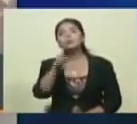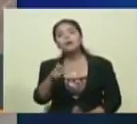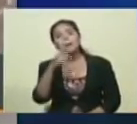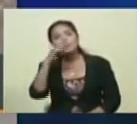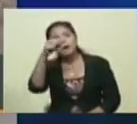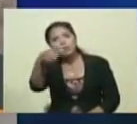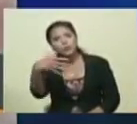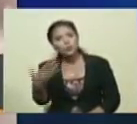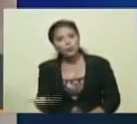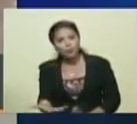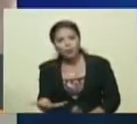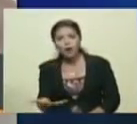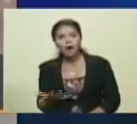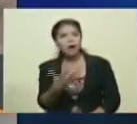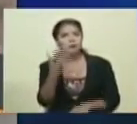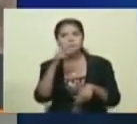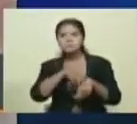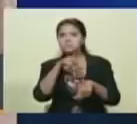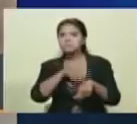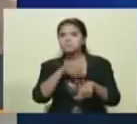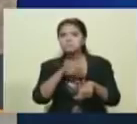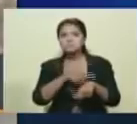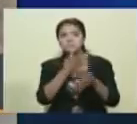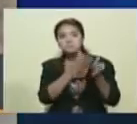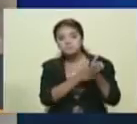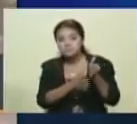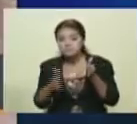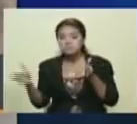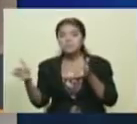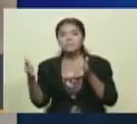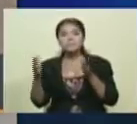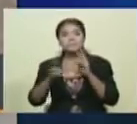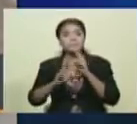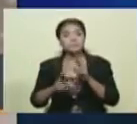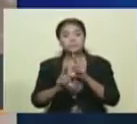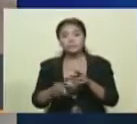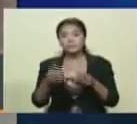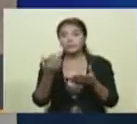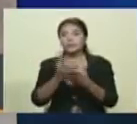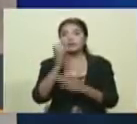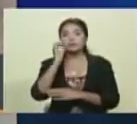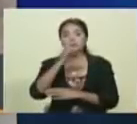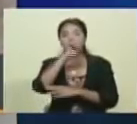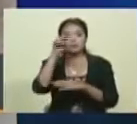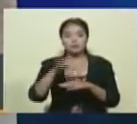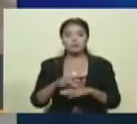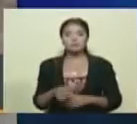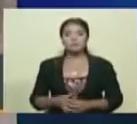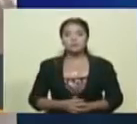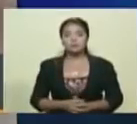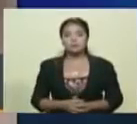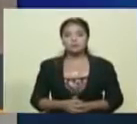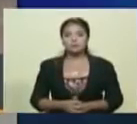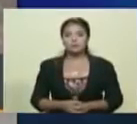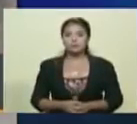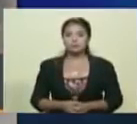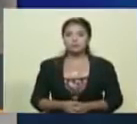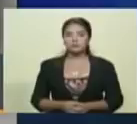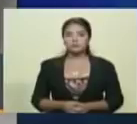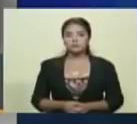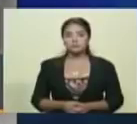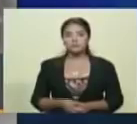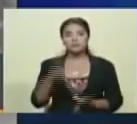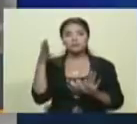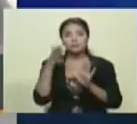¿cuáles son los tiempos, ámbitos de acción de la Asamblea Constituyente? Y esto en relación